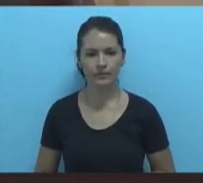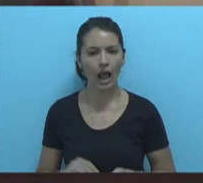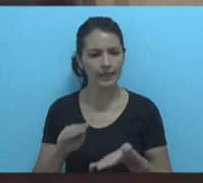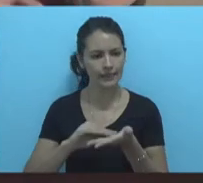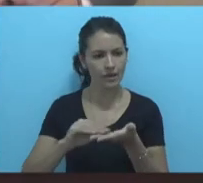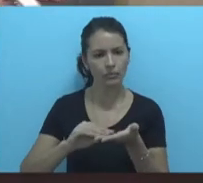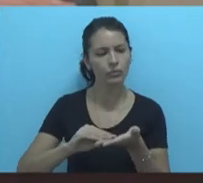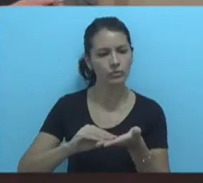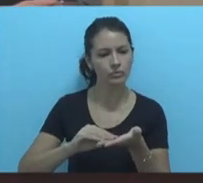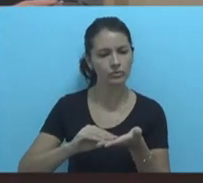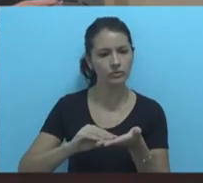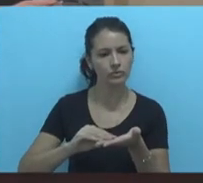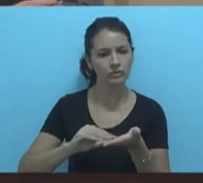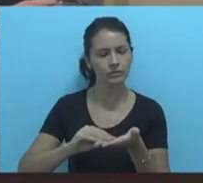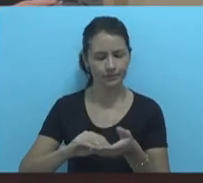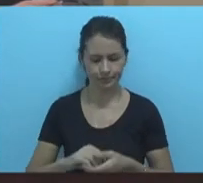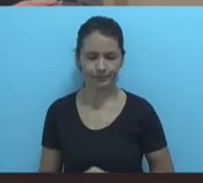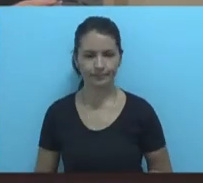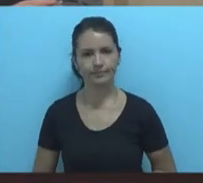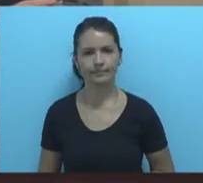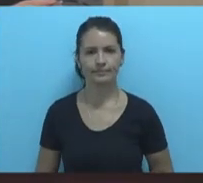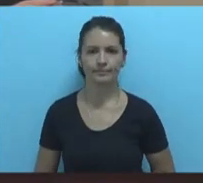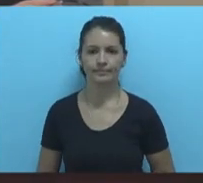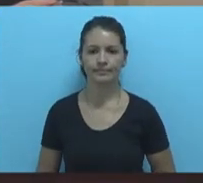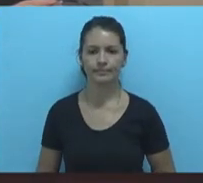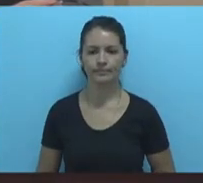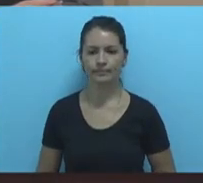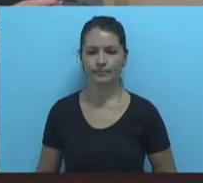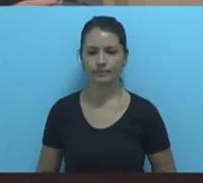sobre tablas. Diputado Martínez.